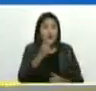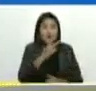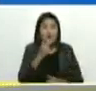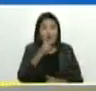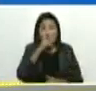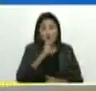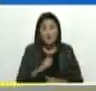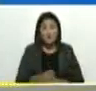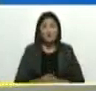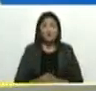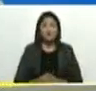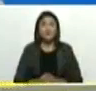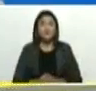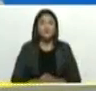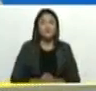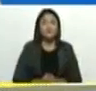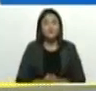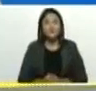años.